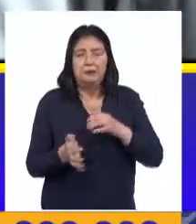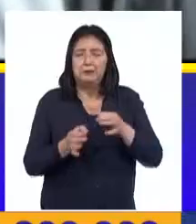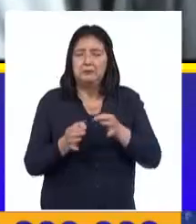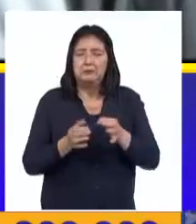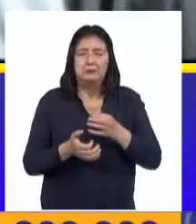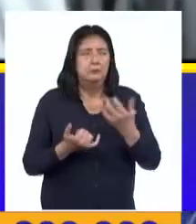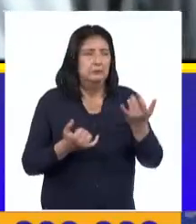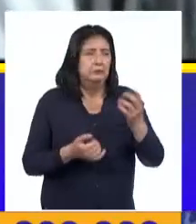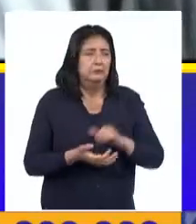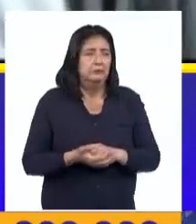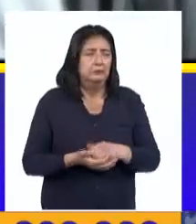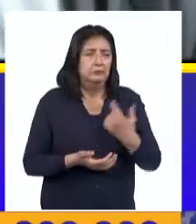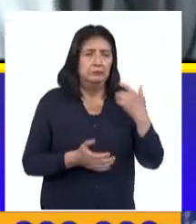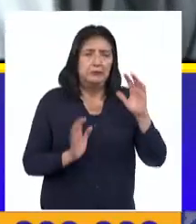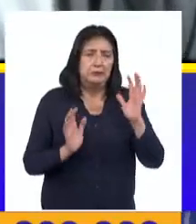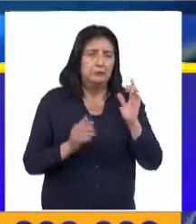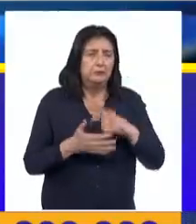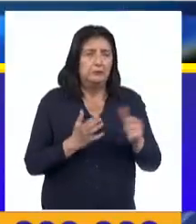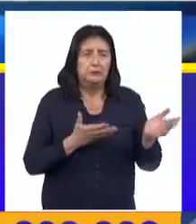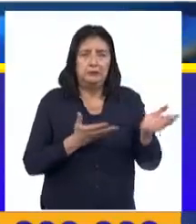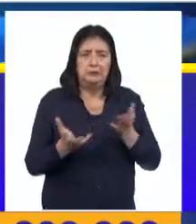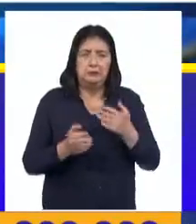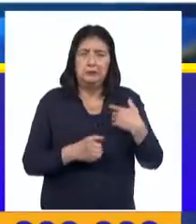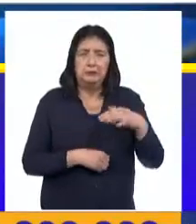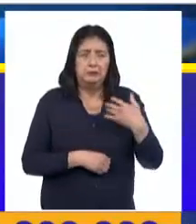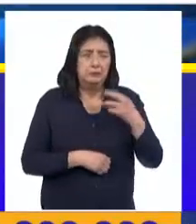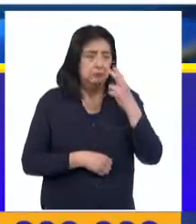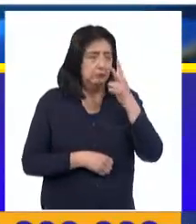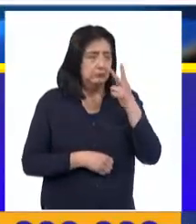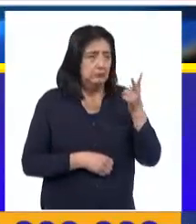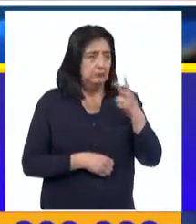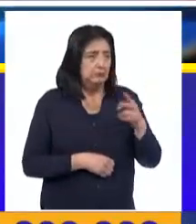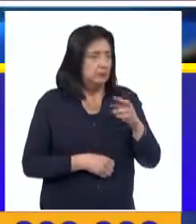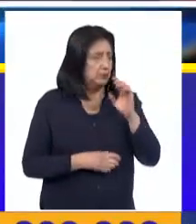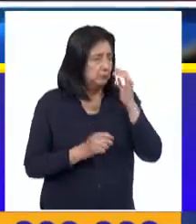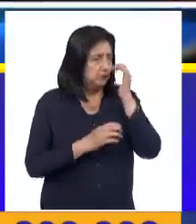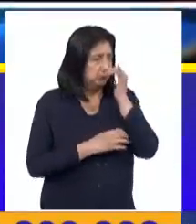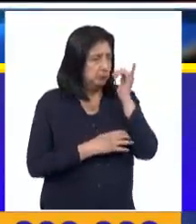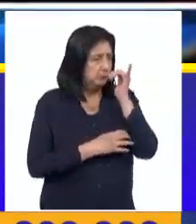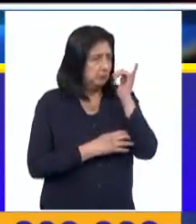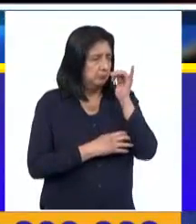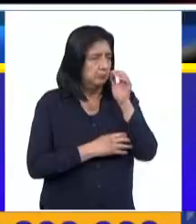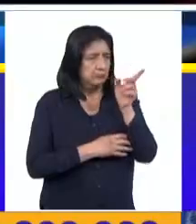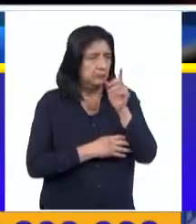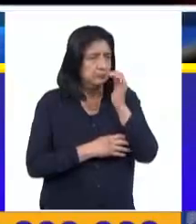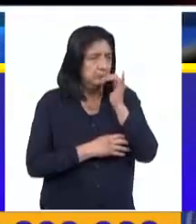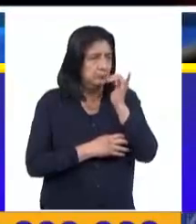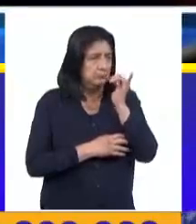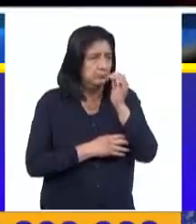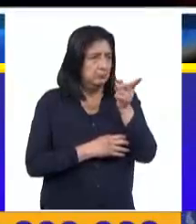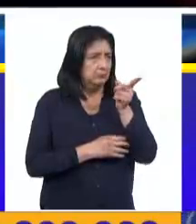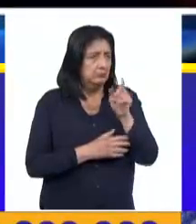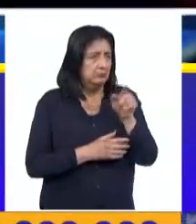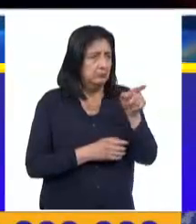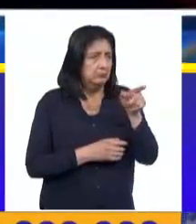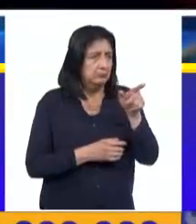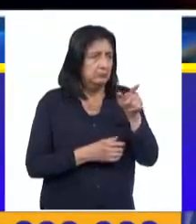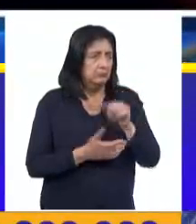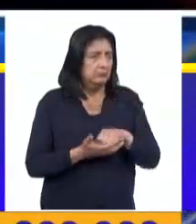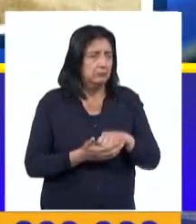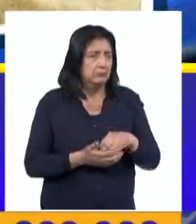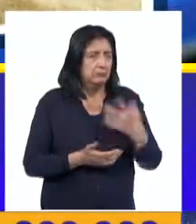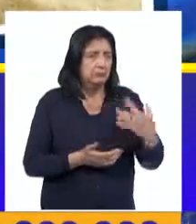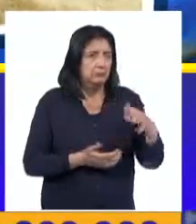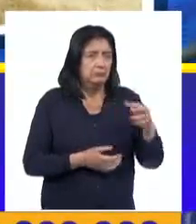está aportando en este momento, porque al parecer están trayendo, Siri, imágenes, vemos a la derecha, a ver, Johan Centeno nos va a mostrar a la izquierda, a su izquierda, ahí la